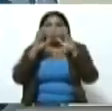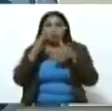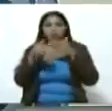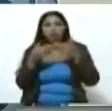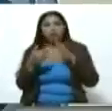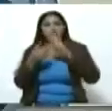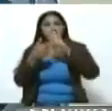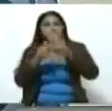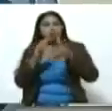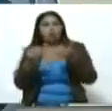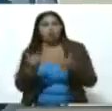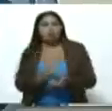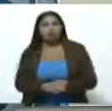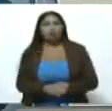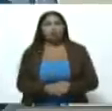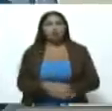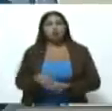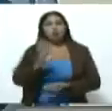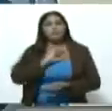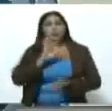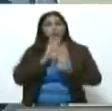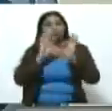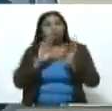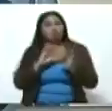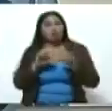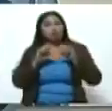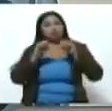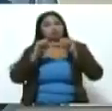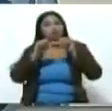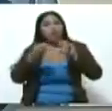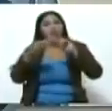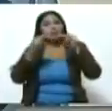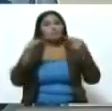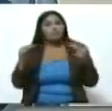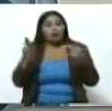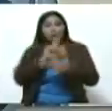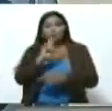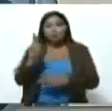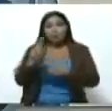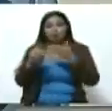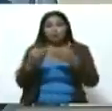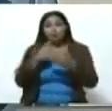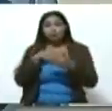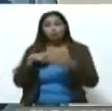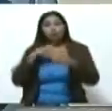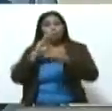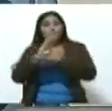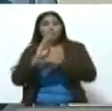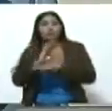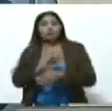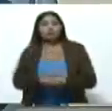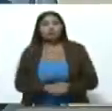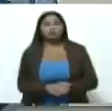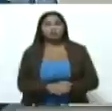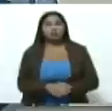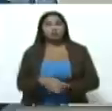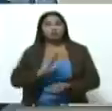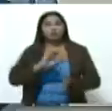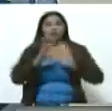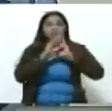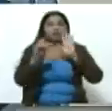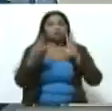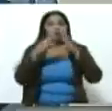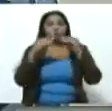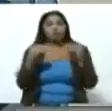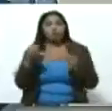a cabo para mantener la paz republicana, para proteger los derechos de